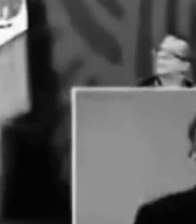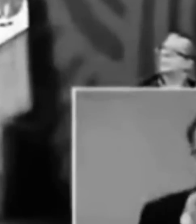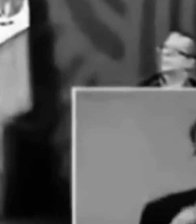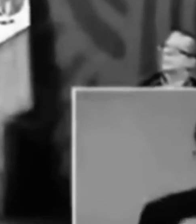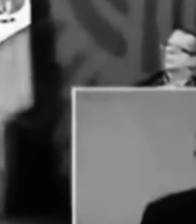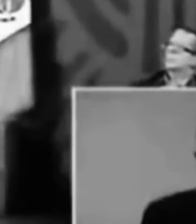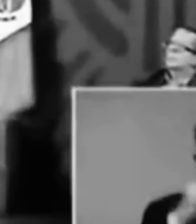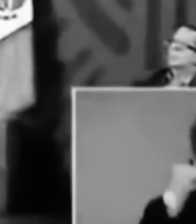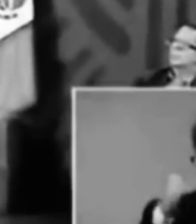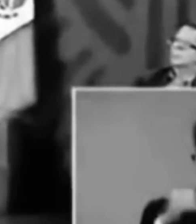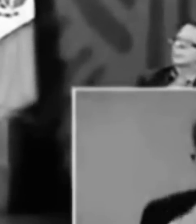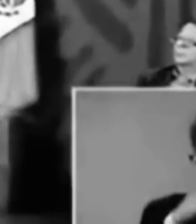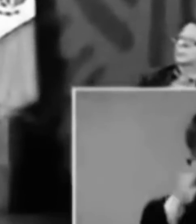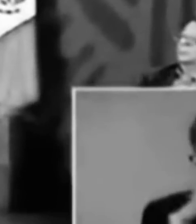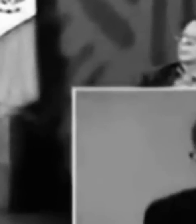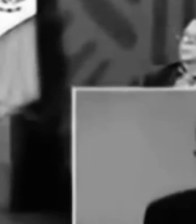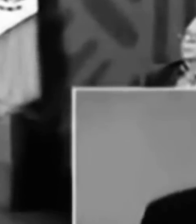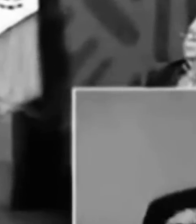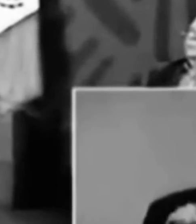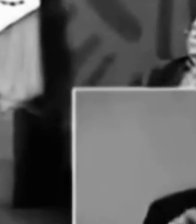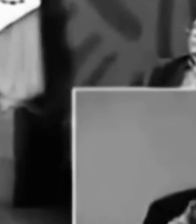caso del señor Caro Quintero,